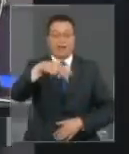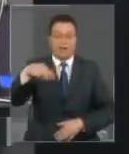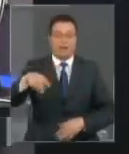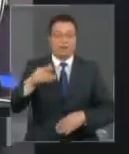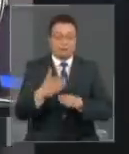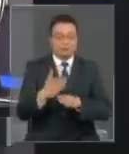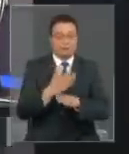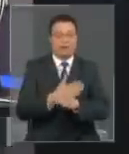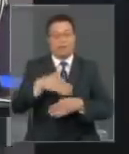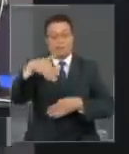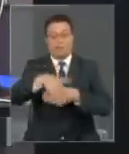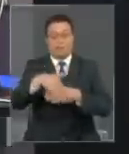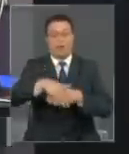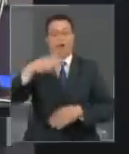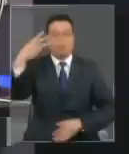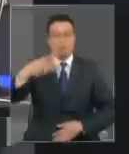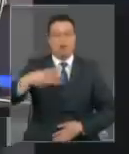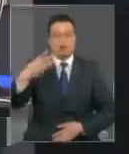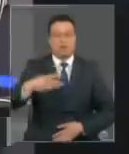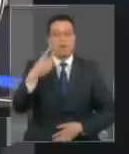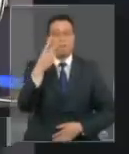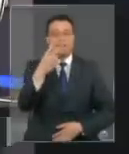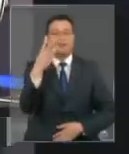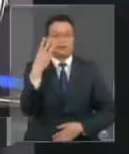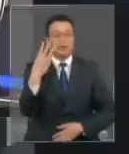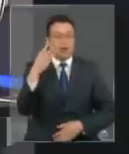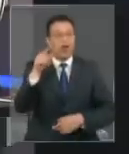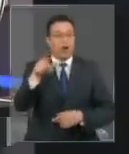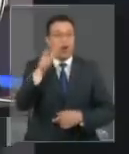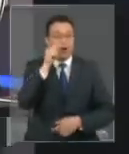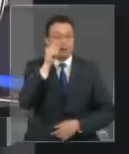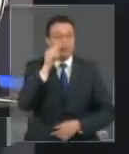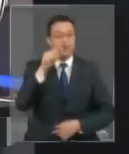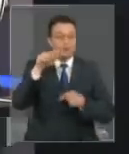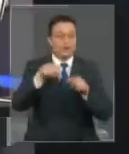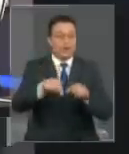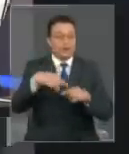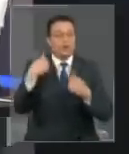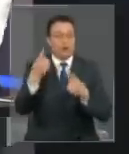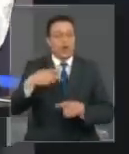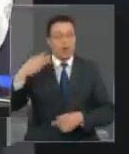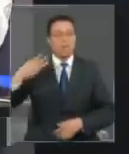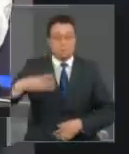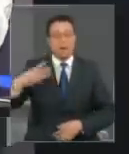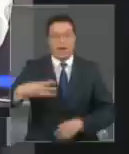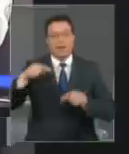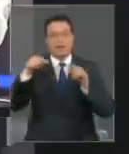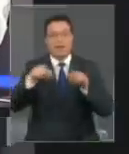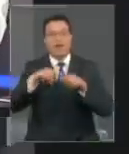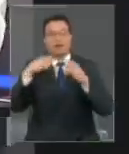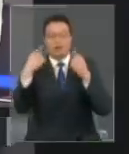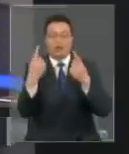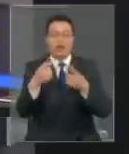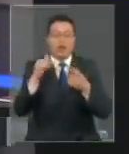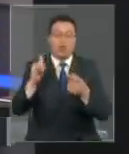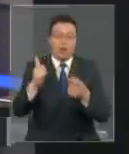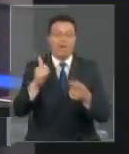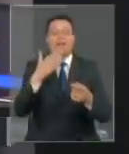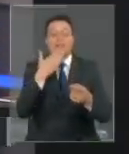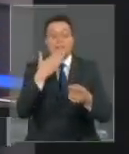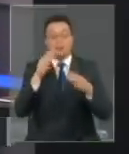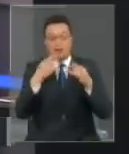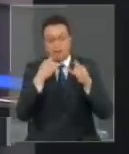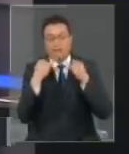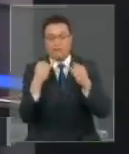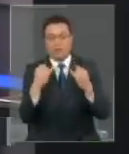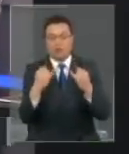previo a las elecciones municipales del 23 de octubre. Vamos a estar ahí todos los martes, todos los jueves, en vivo, entregándoles toda la información